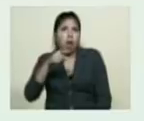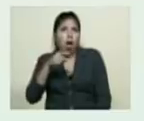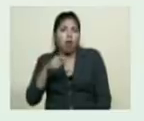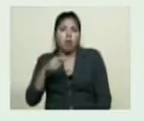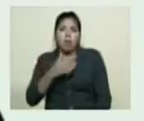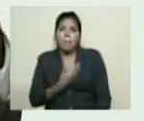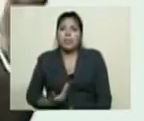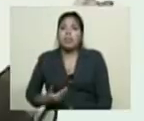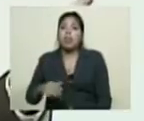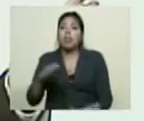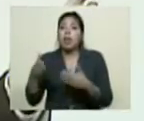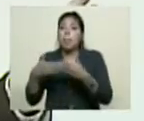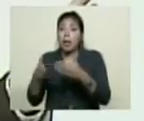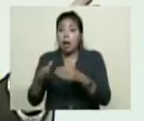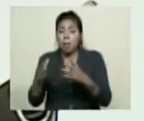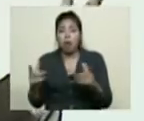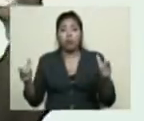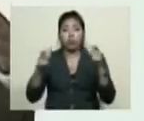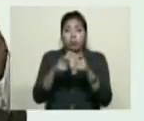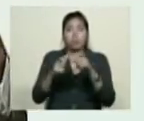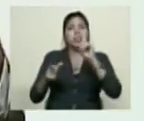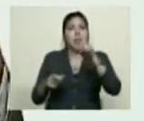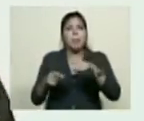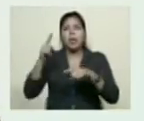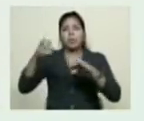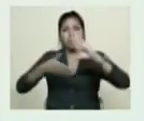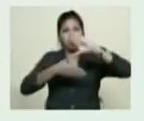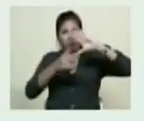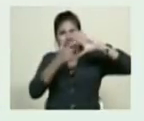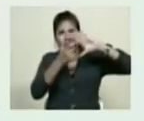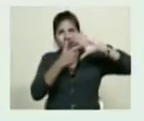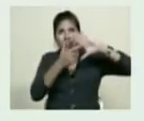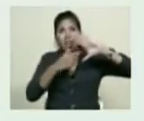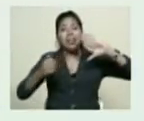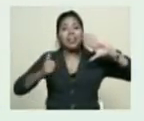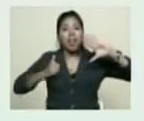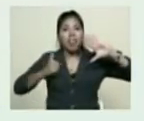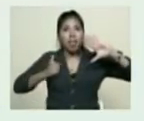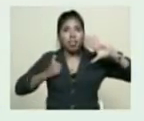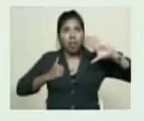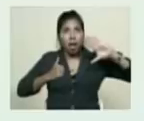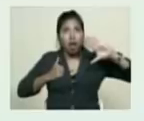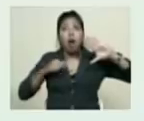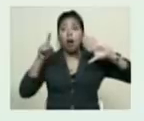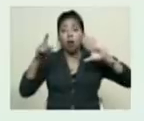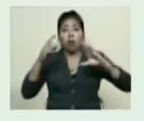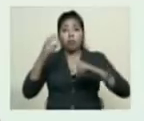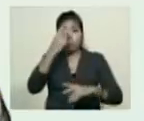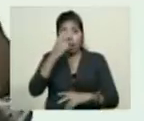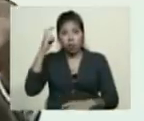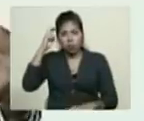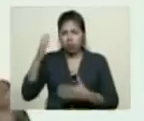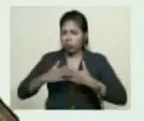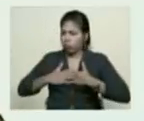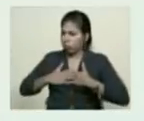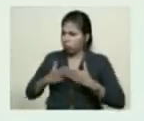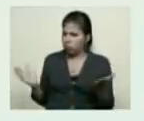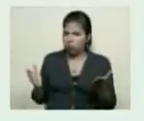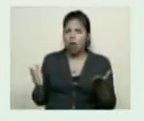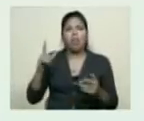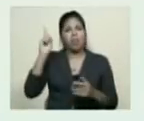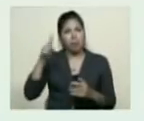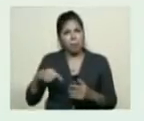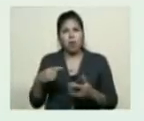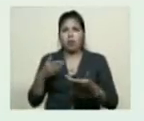Varela. Y también Canadá ha dicho a través de su canciller esta semana que estaría dispuesto a tender puentes